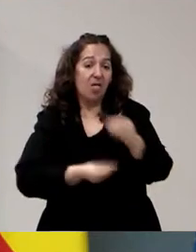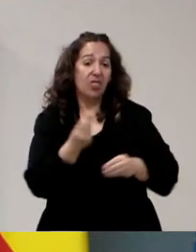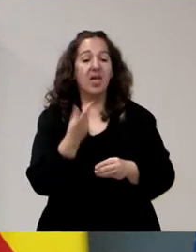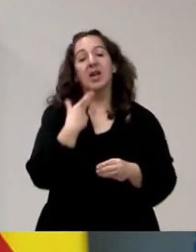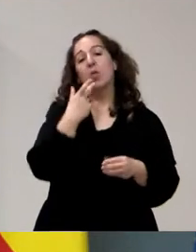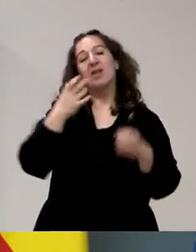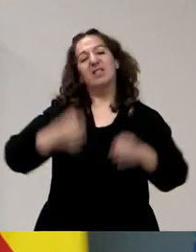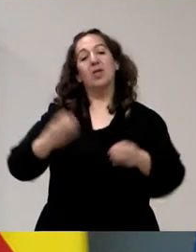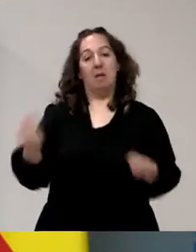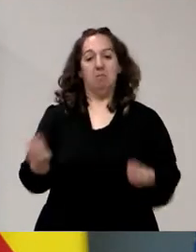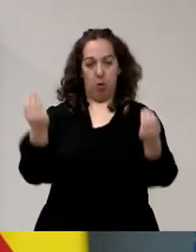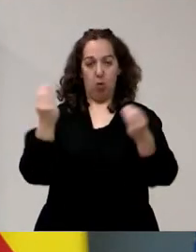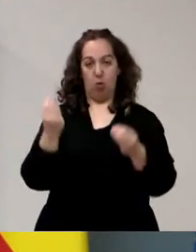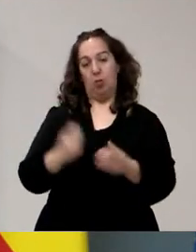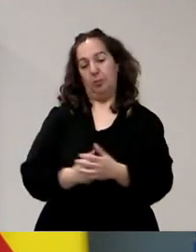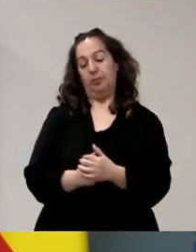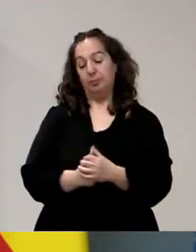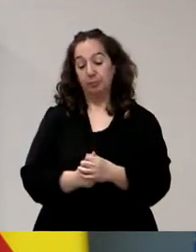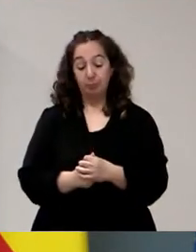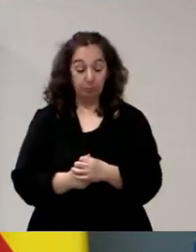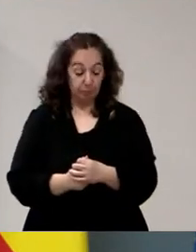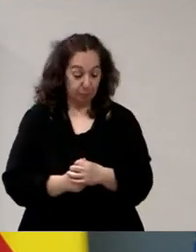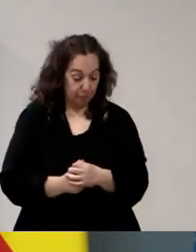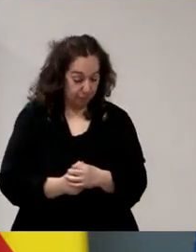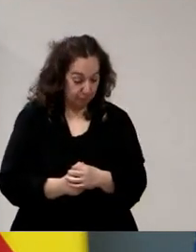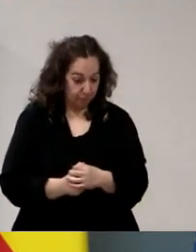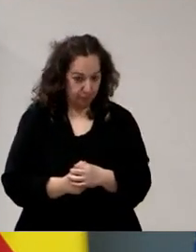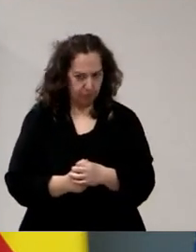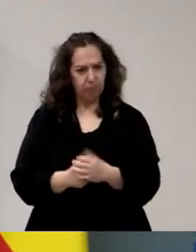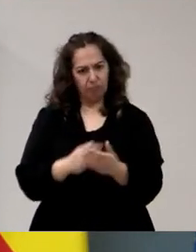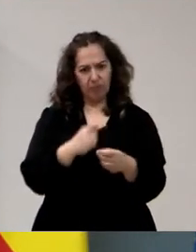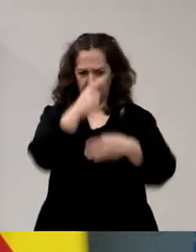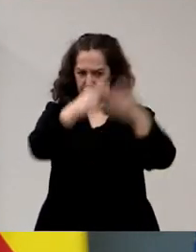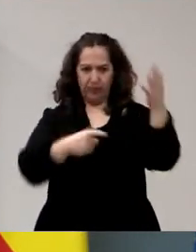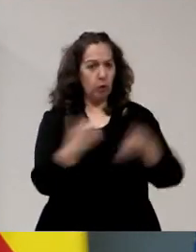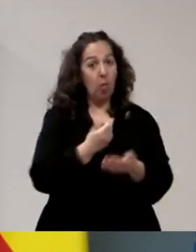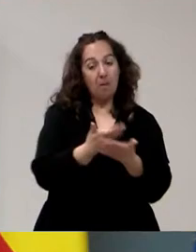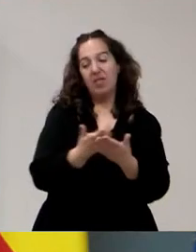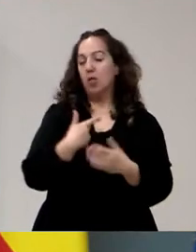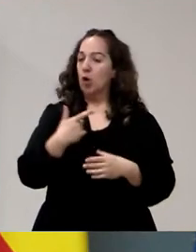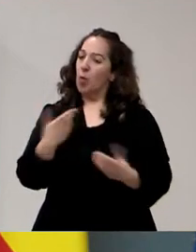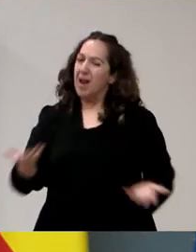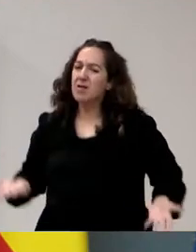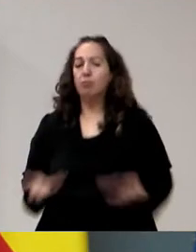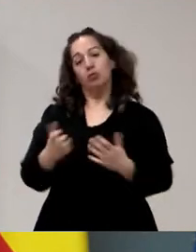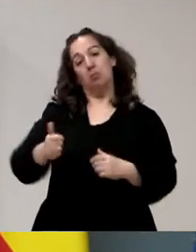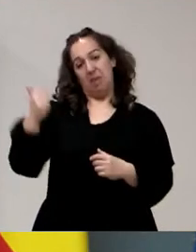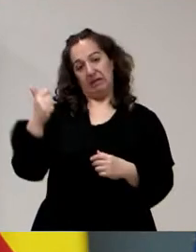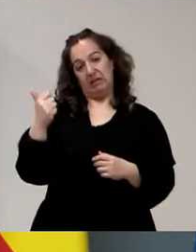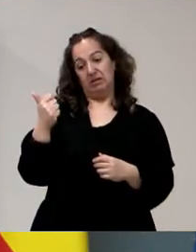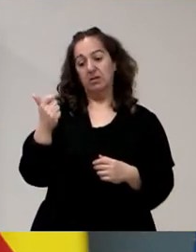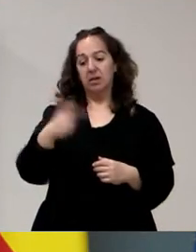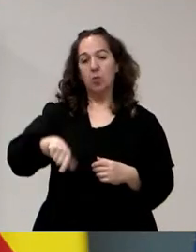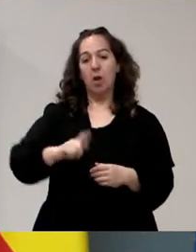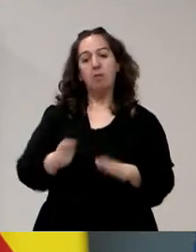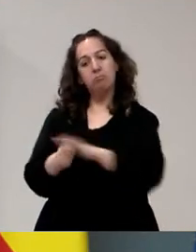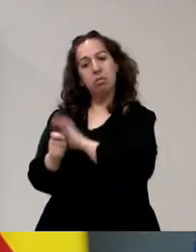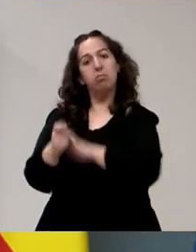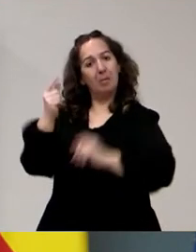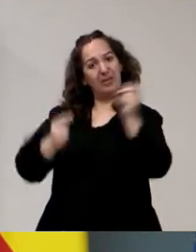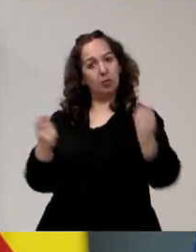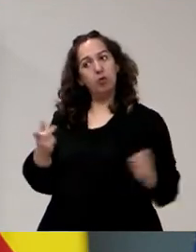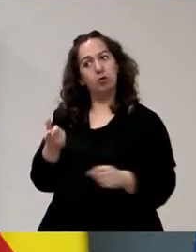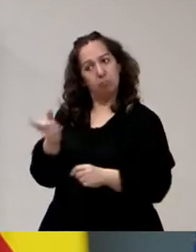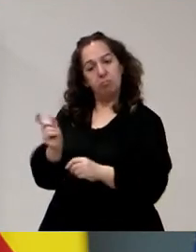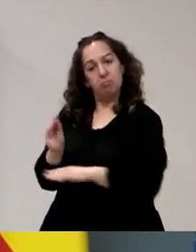vía en todos estos casos pedimos un verdadero impulso pedimos máxima agilidad y fundamental que las consignaciones presupuestarias